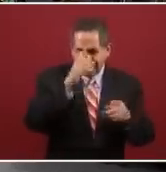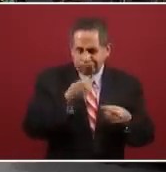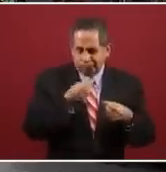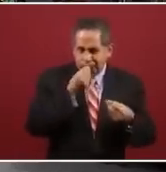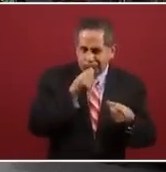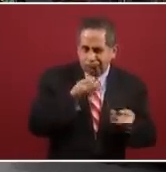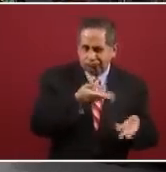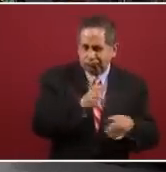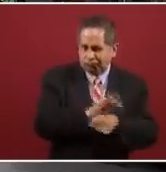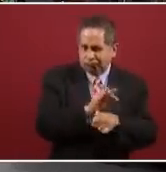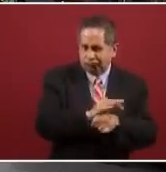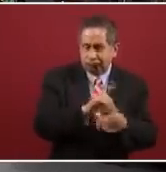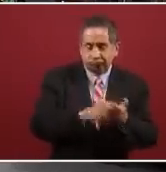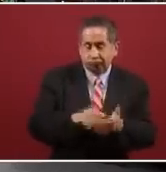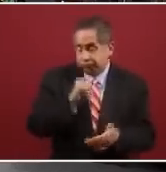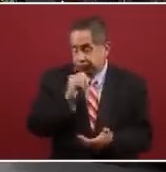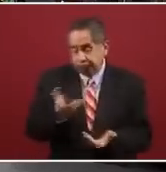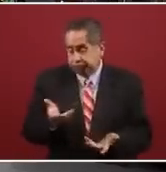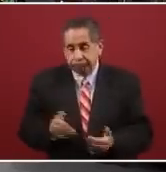y nada